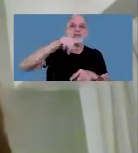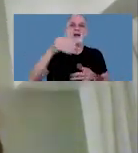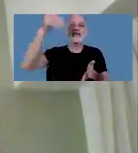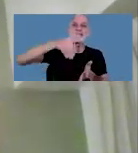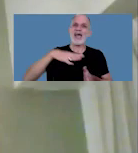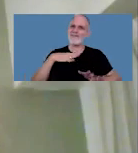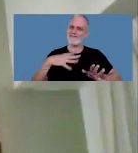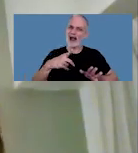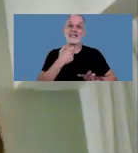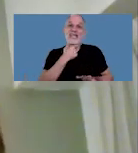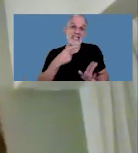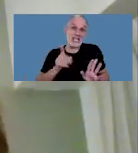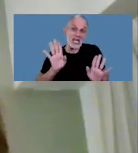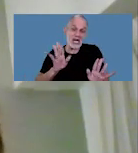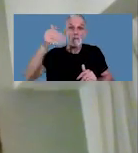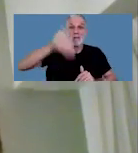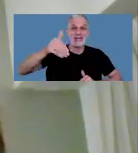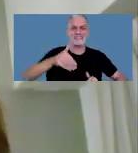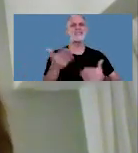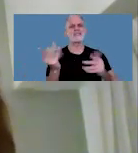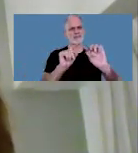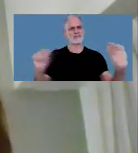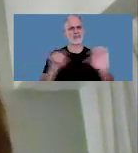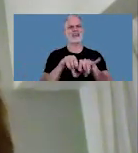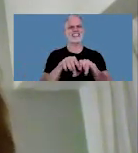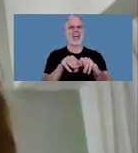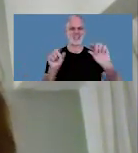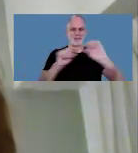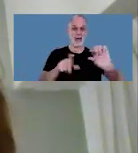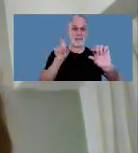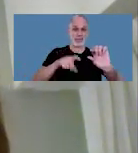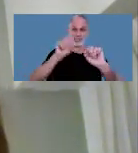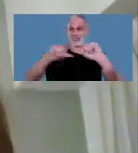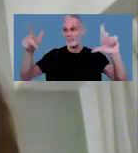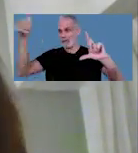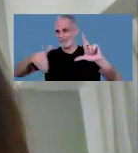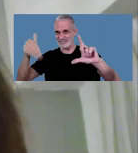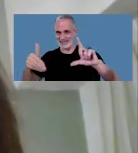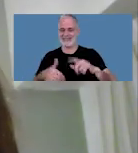quieren darlo, lo vamos poniendo siempre en el chat, el link, para que puedan ingresar.